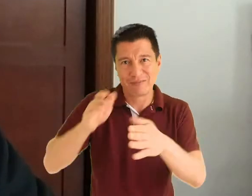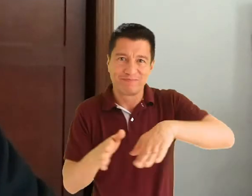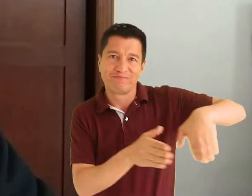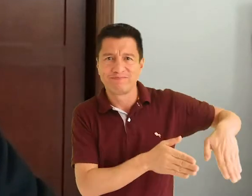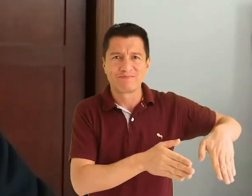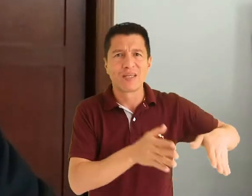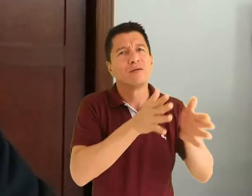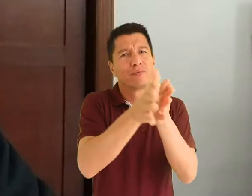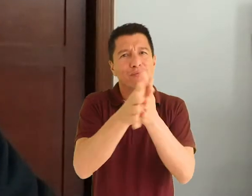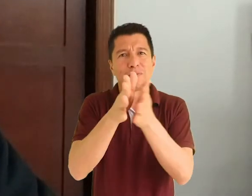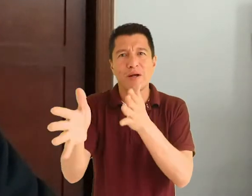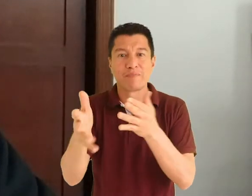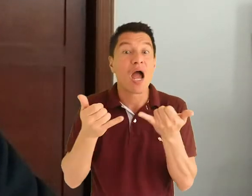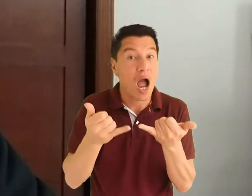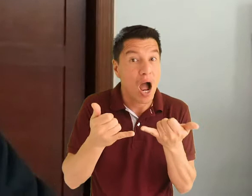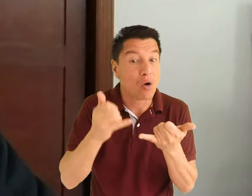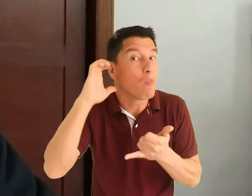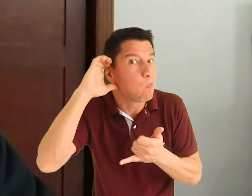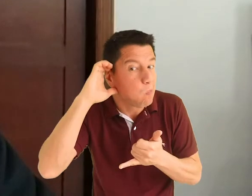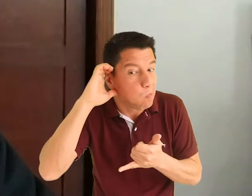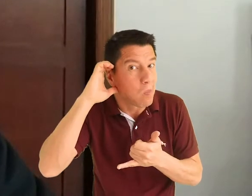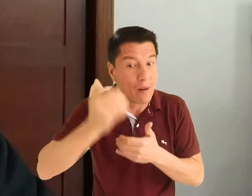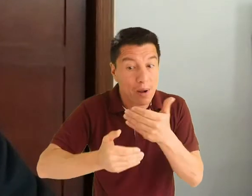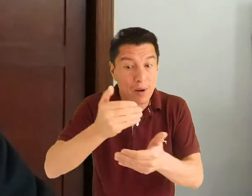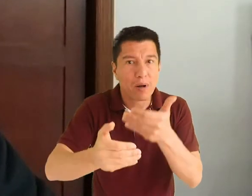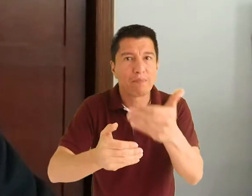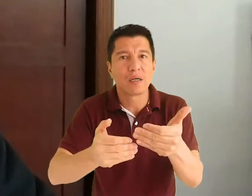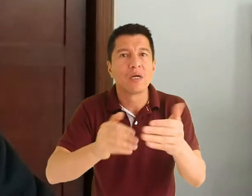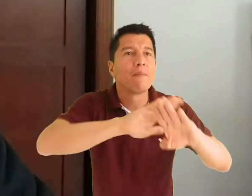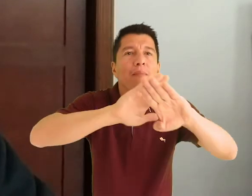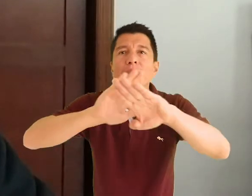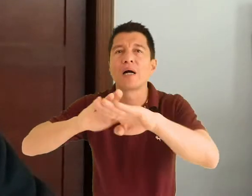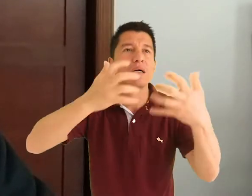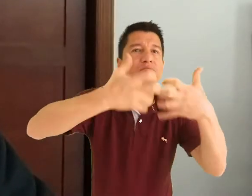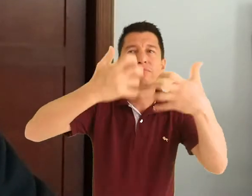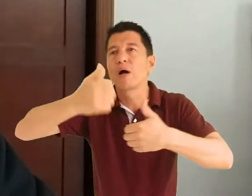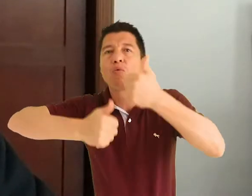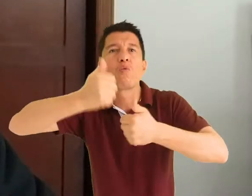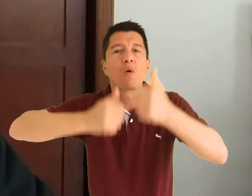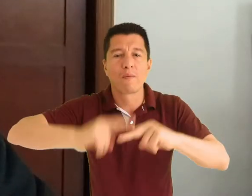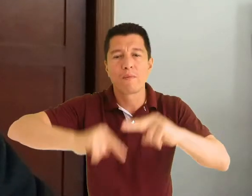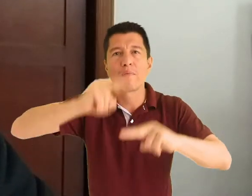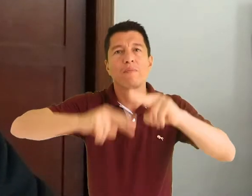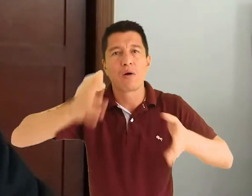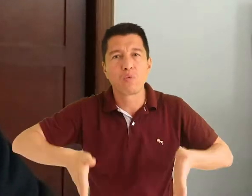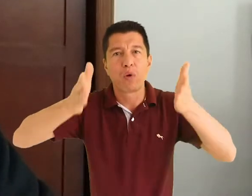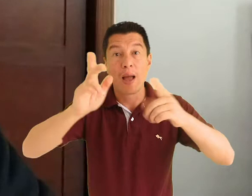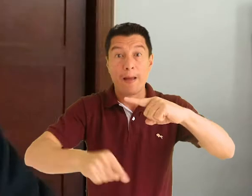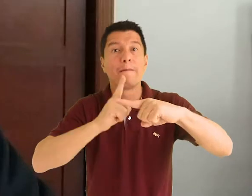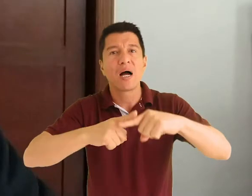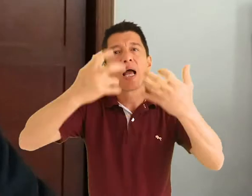mismo. Adicionalmente quiero contarles pues que ya comenzó el proceso de licitación para la construcción del edificio y